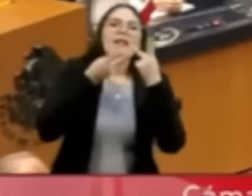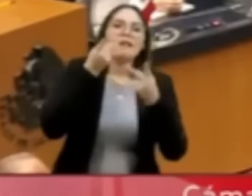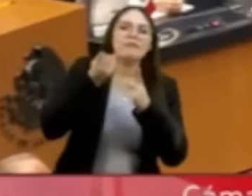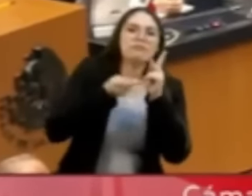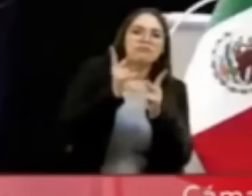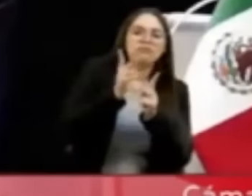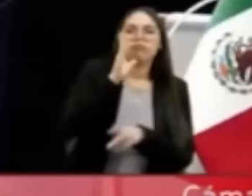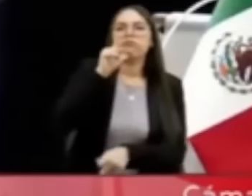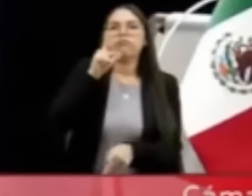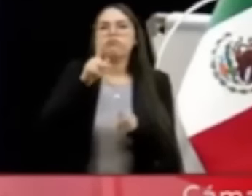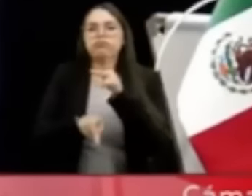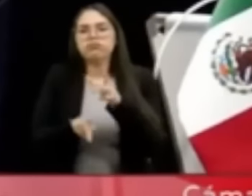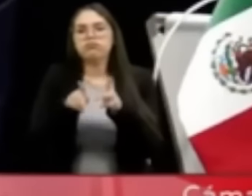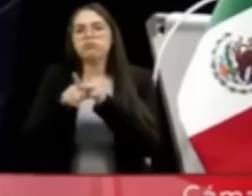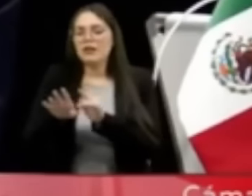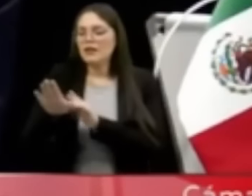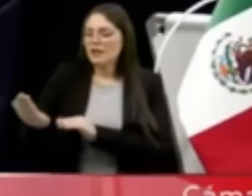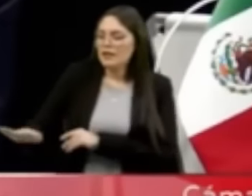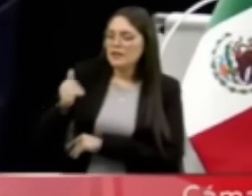estén.